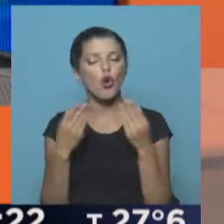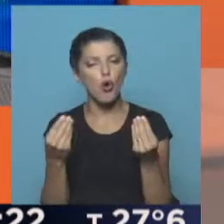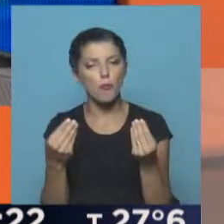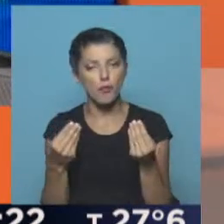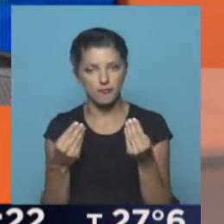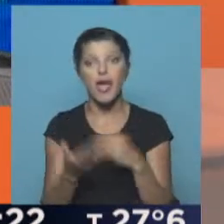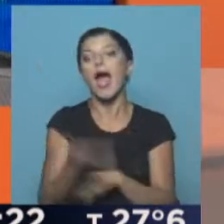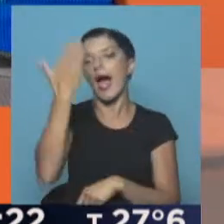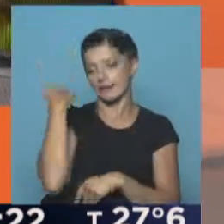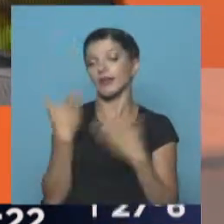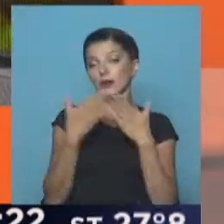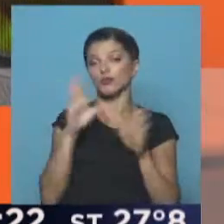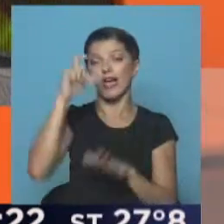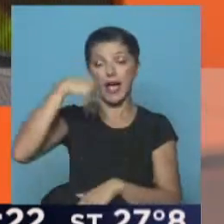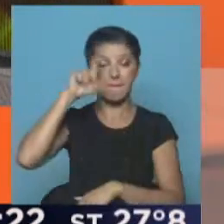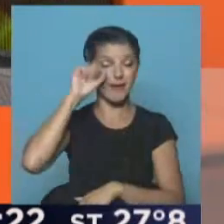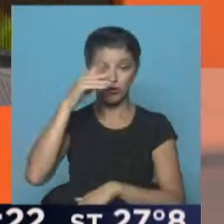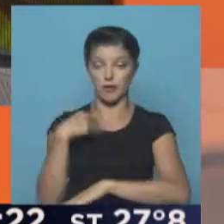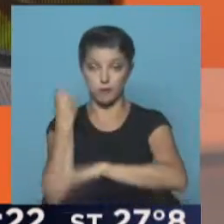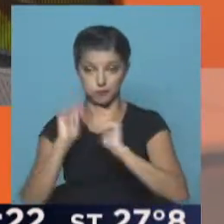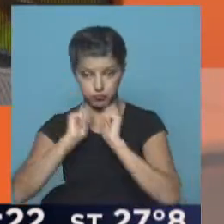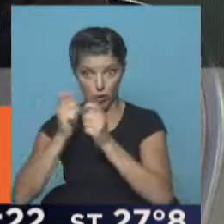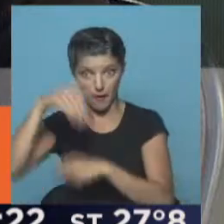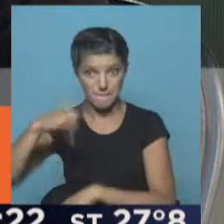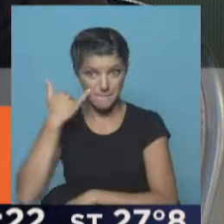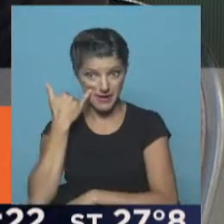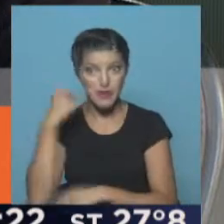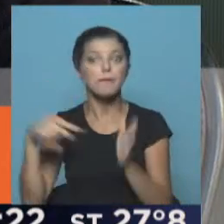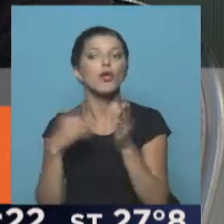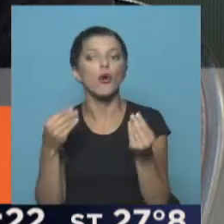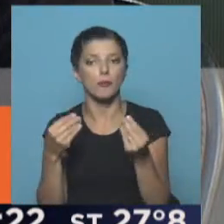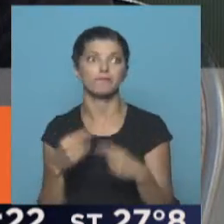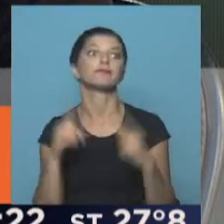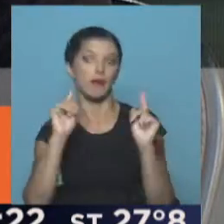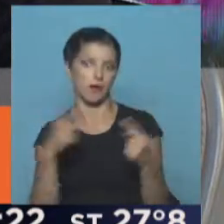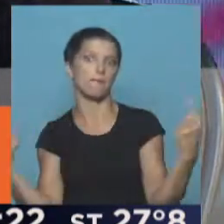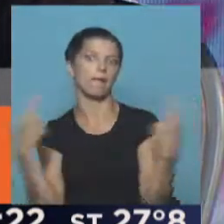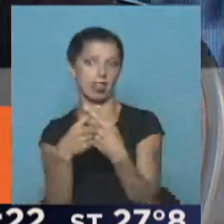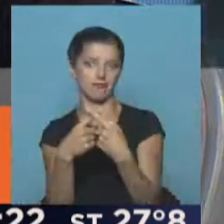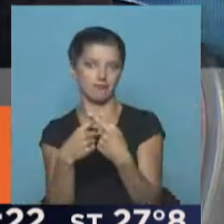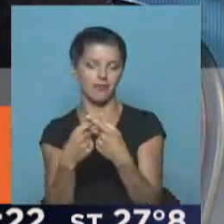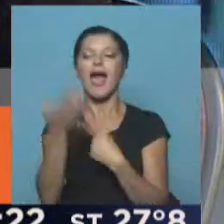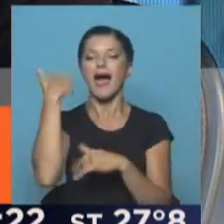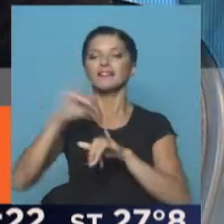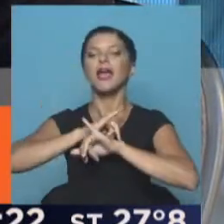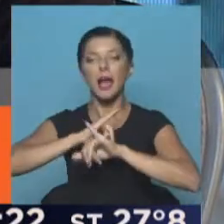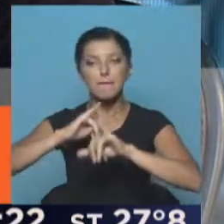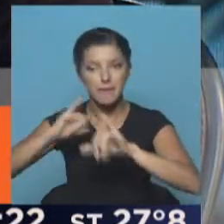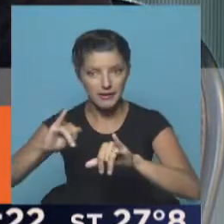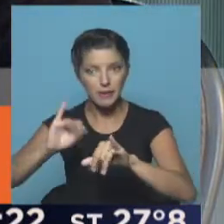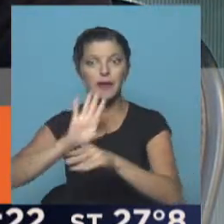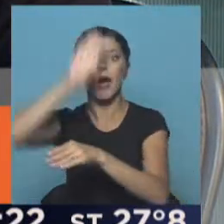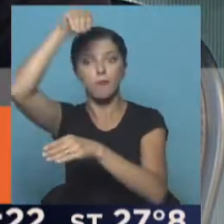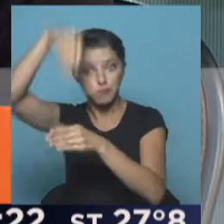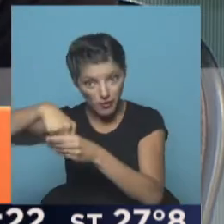por la renuncia de Cameron y demás. ¿Cómo lo ves? Como otra de las paradojas, Theresa May hizo campaña por permanecer, claro, en la